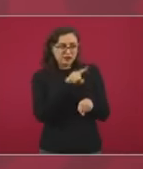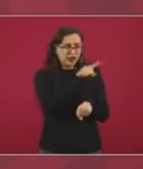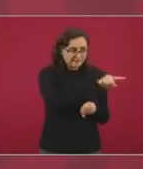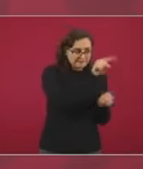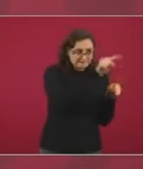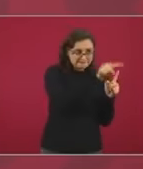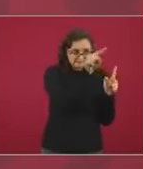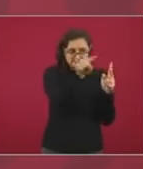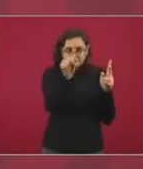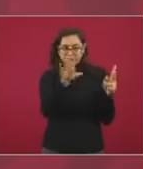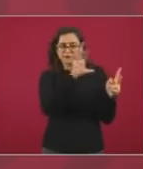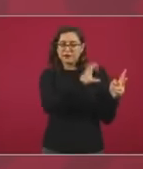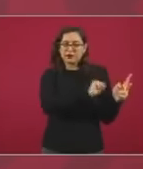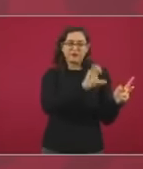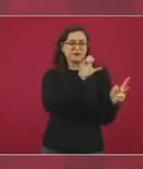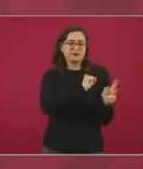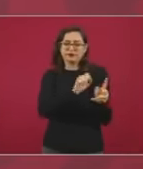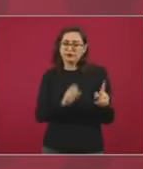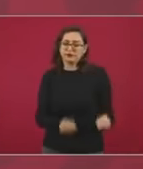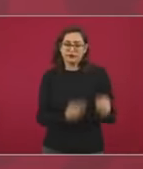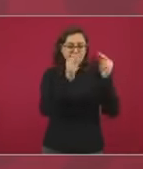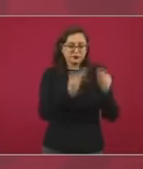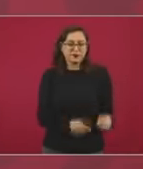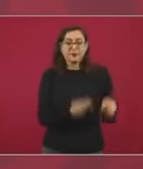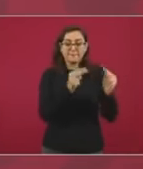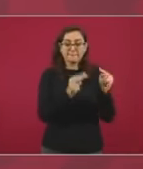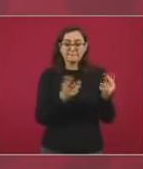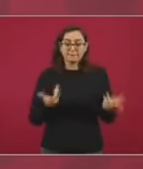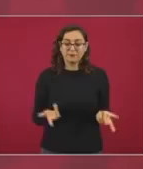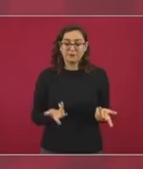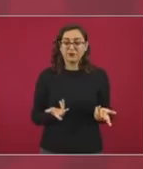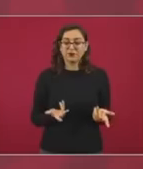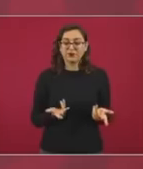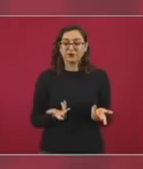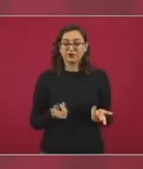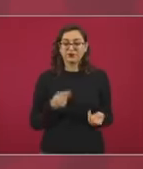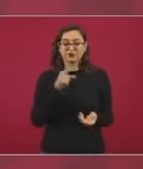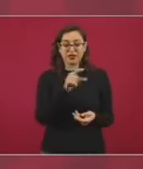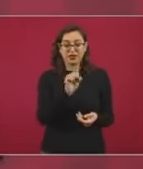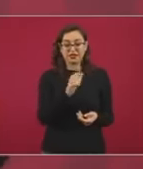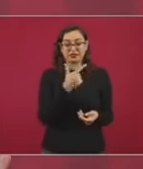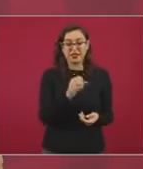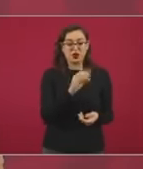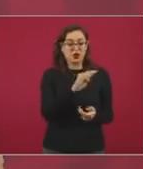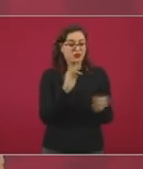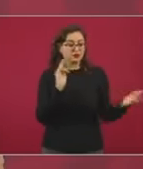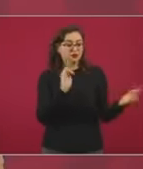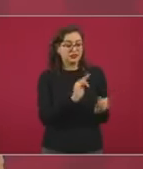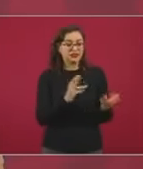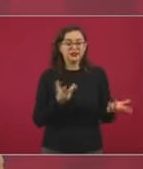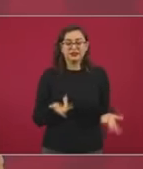preferidos cerca de la Secretaría de Gobernación, donde manejaban el Fonden,